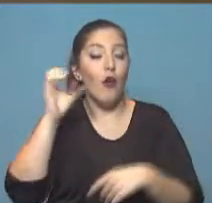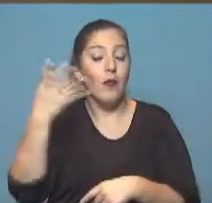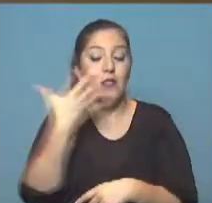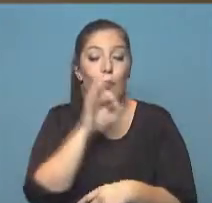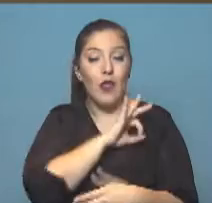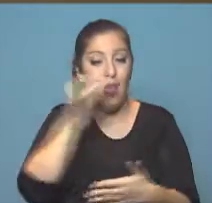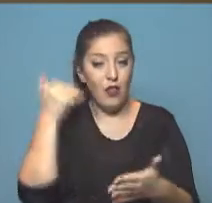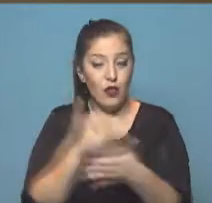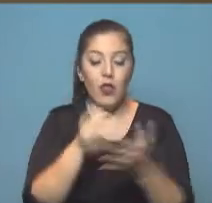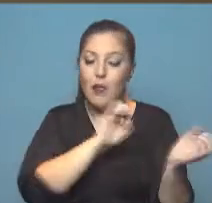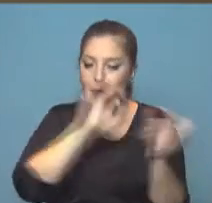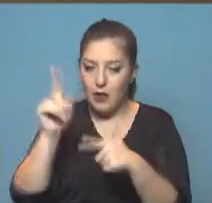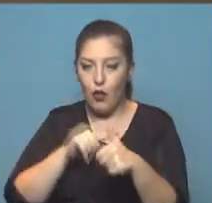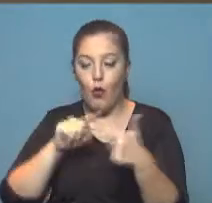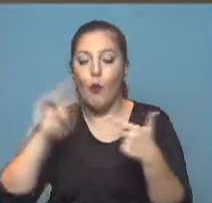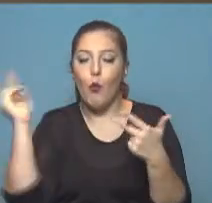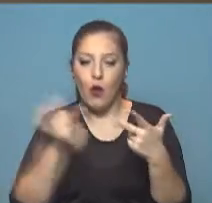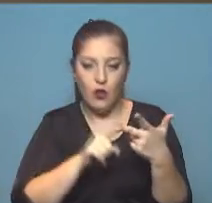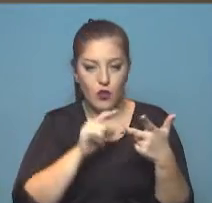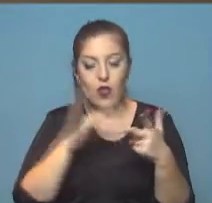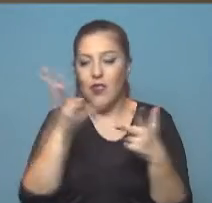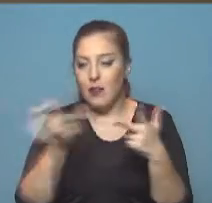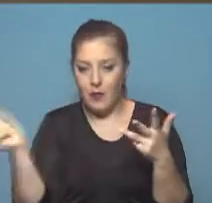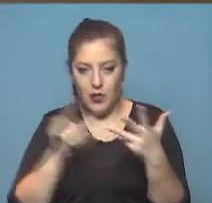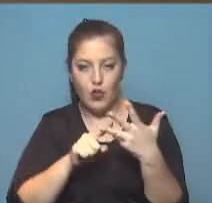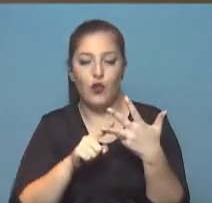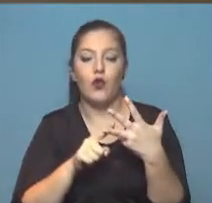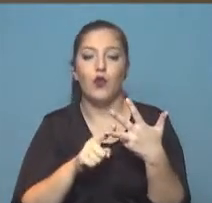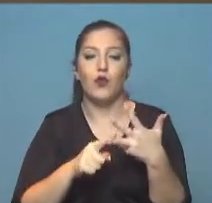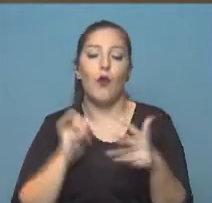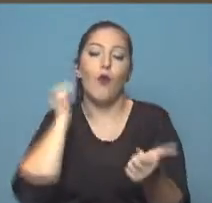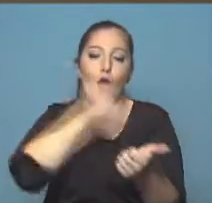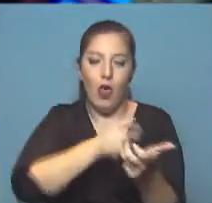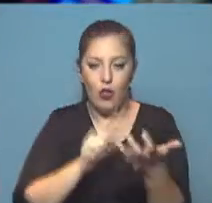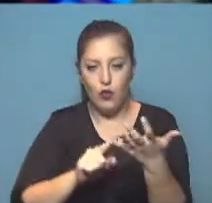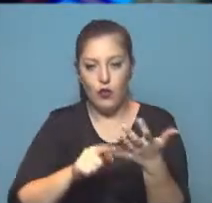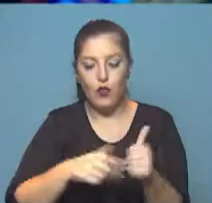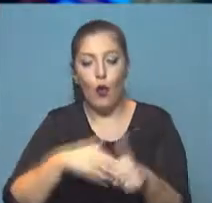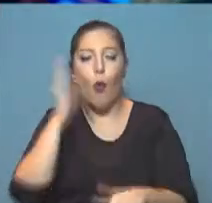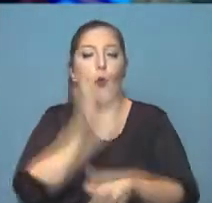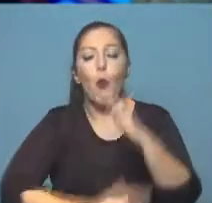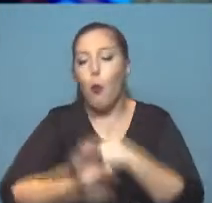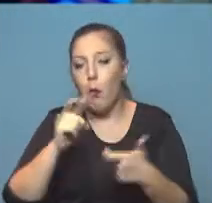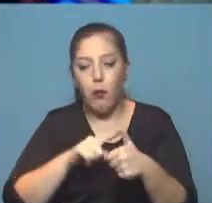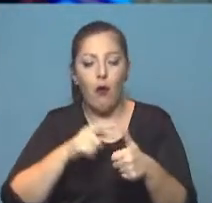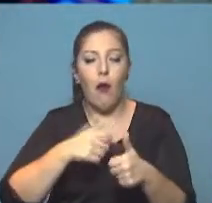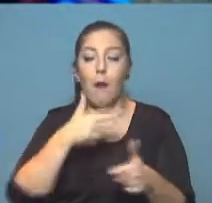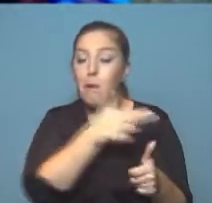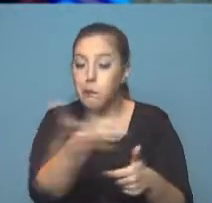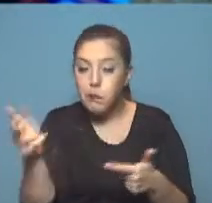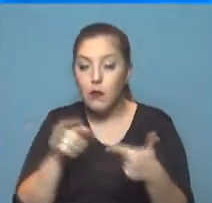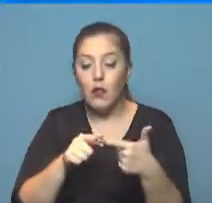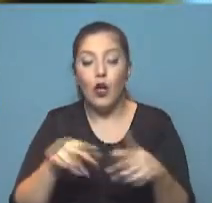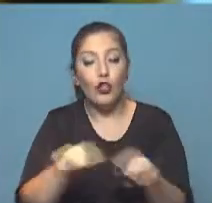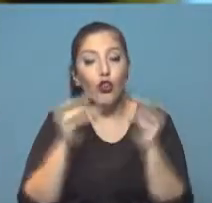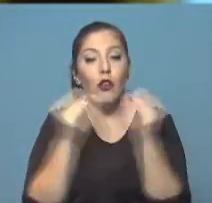de desplazados, muertos, desaparecidos, violados, mutilados, masacrados, es de casi